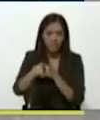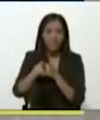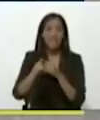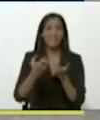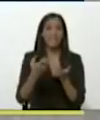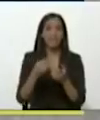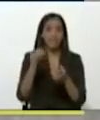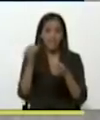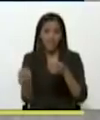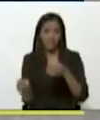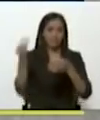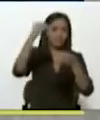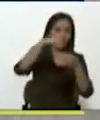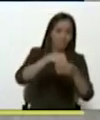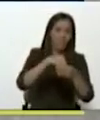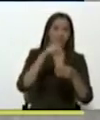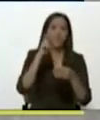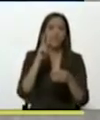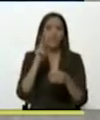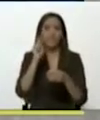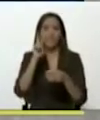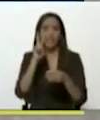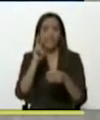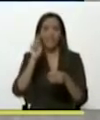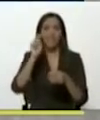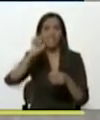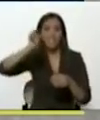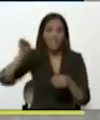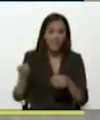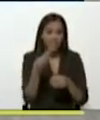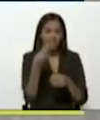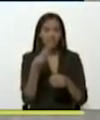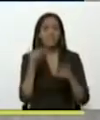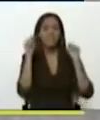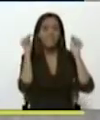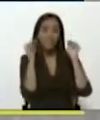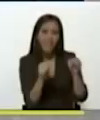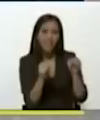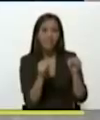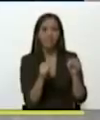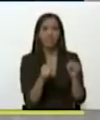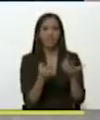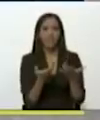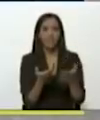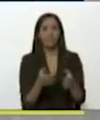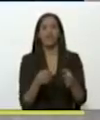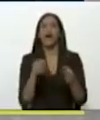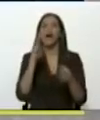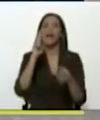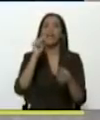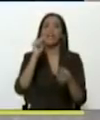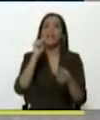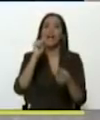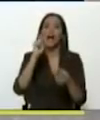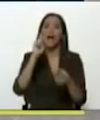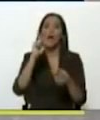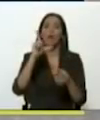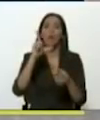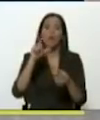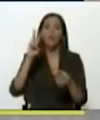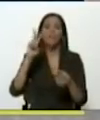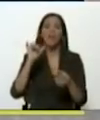de Televisión y TVs, y desde allí proclamar a Raúl Baduel presidente